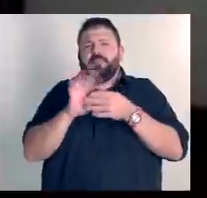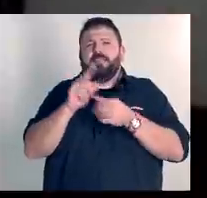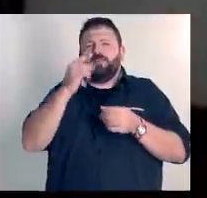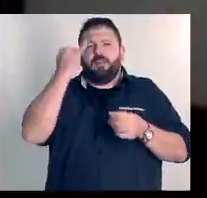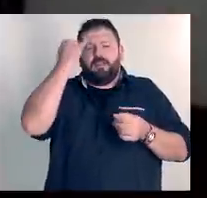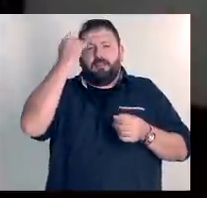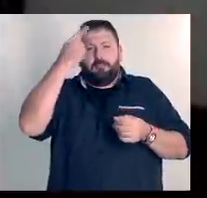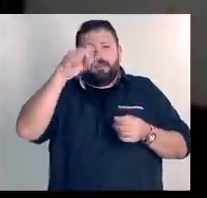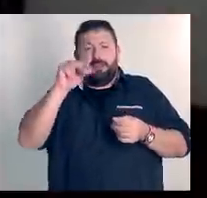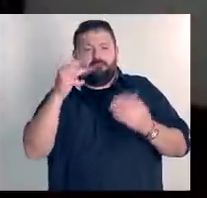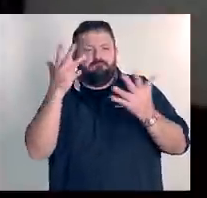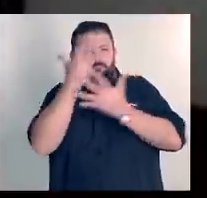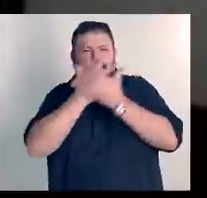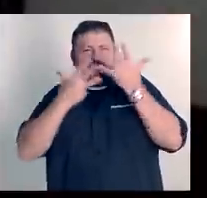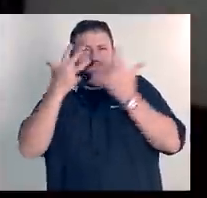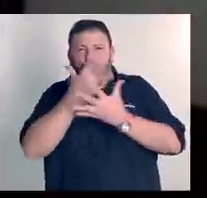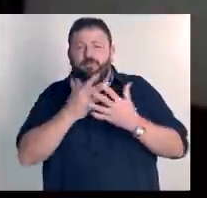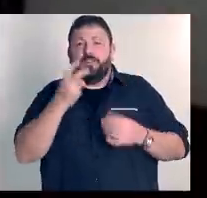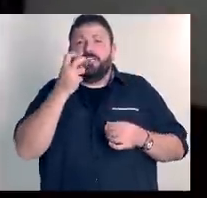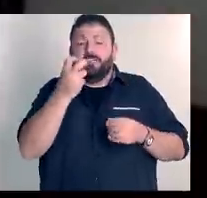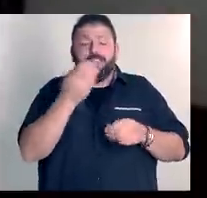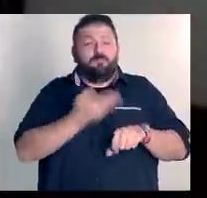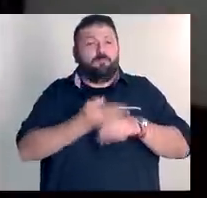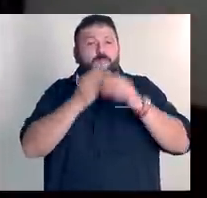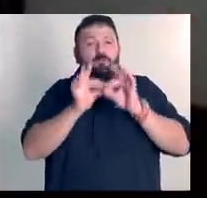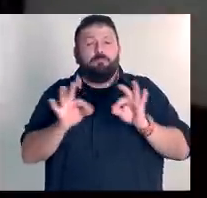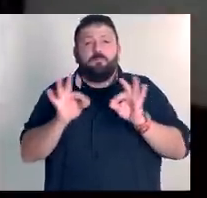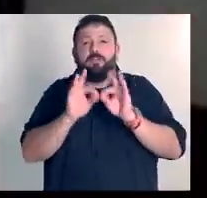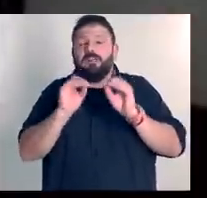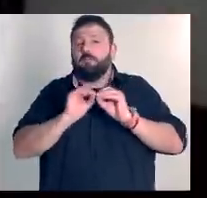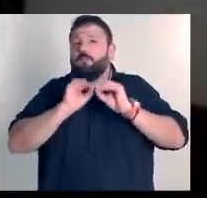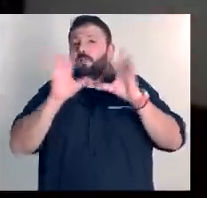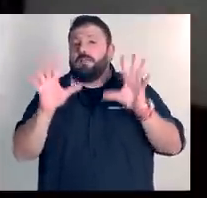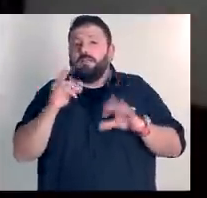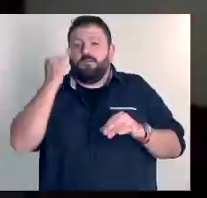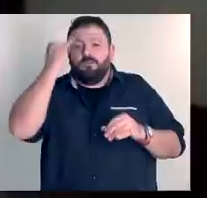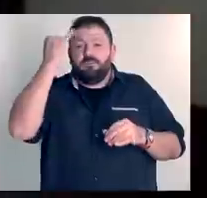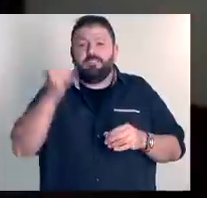confundir, porque es muy importante que tengas muy clara la idea.